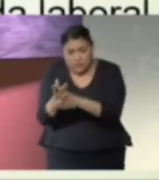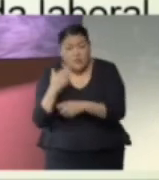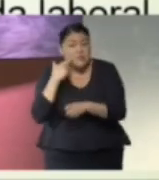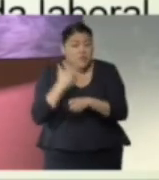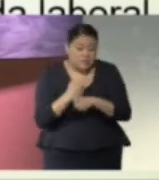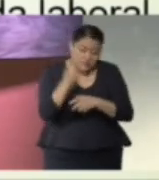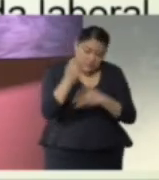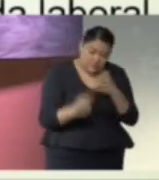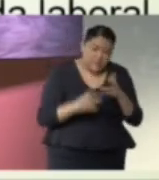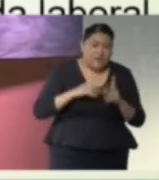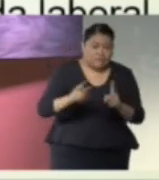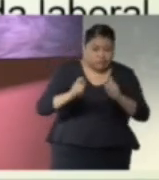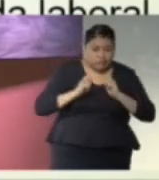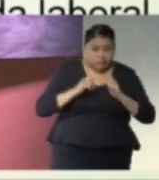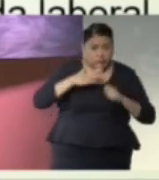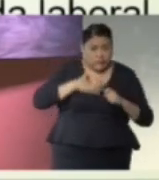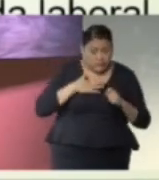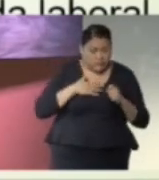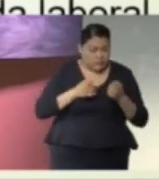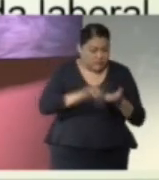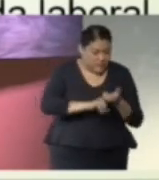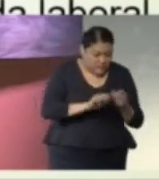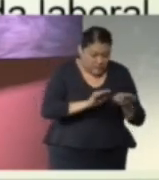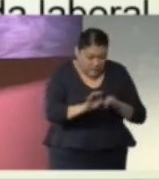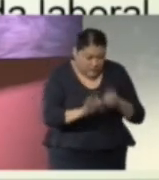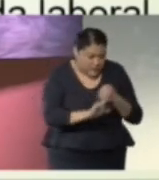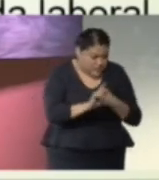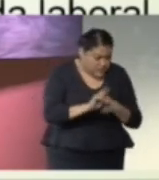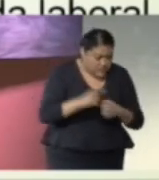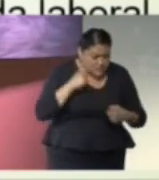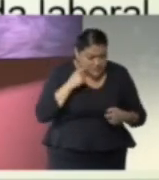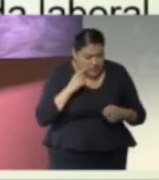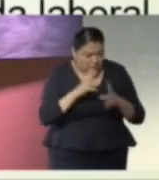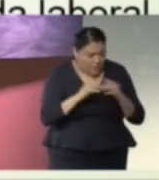actividades, resolver las cosas de manera,